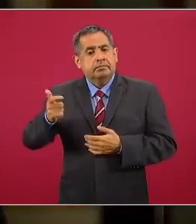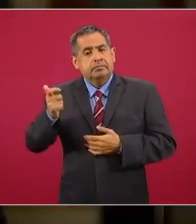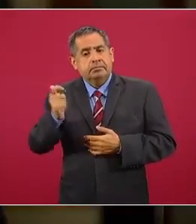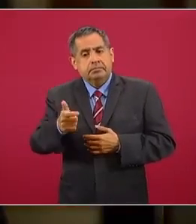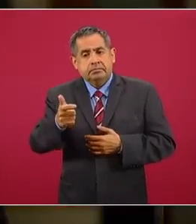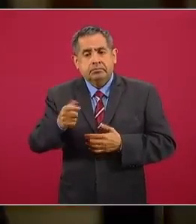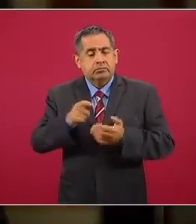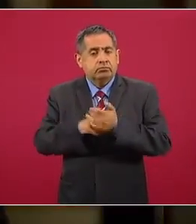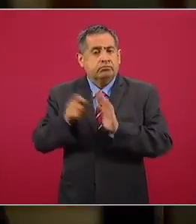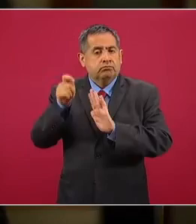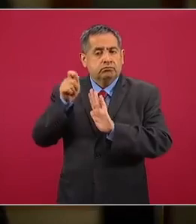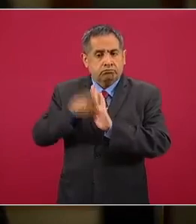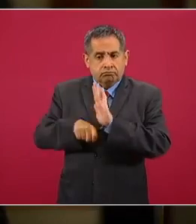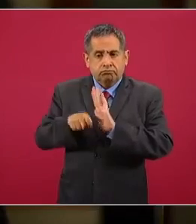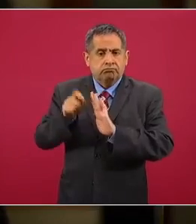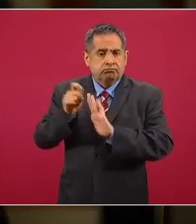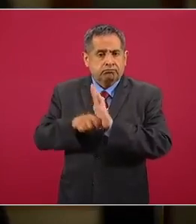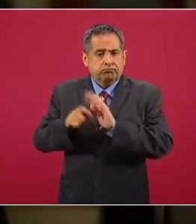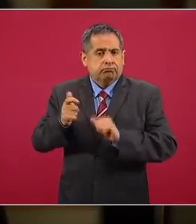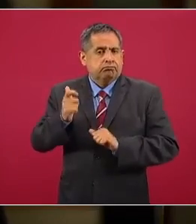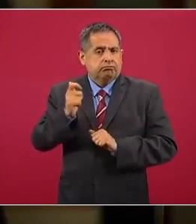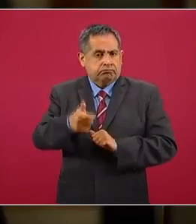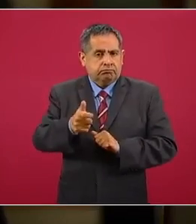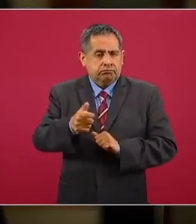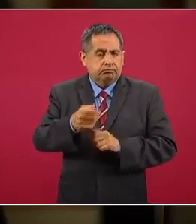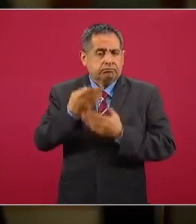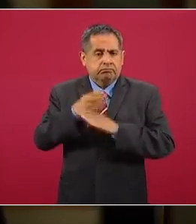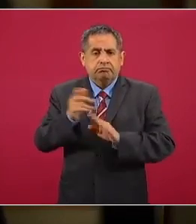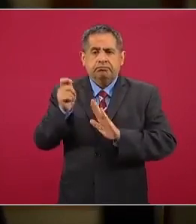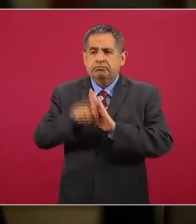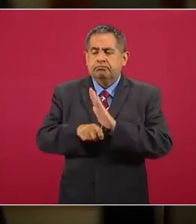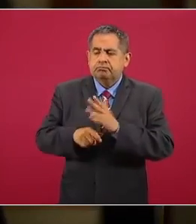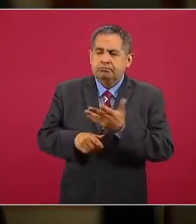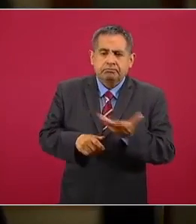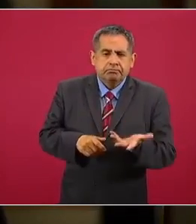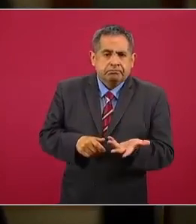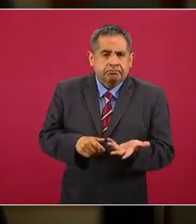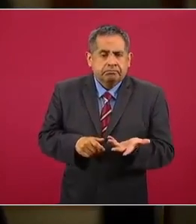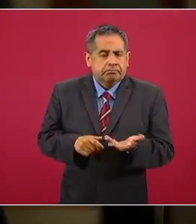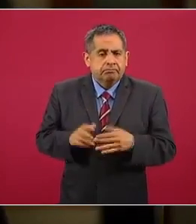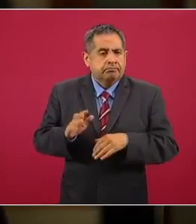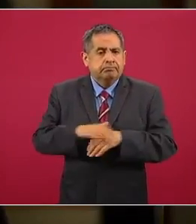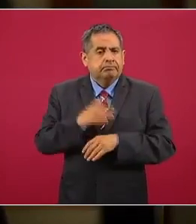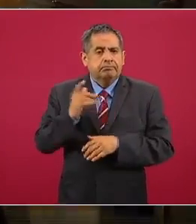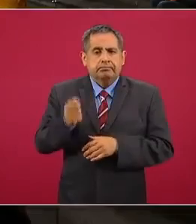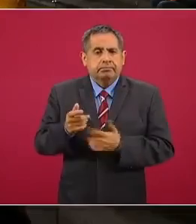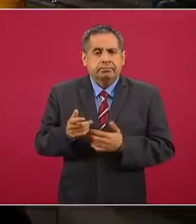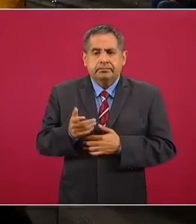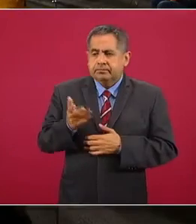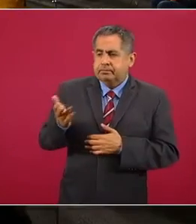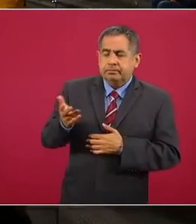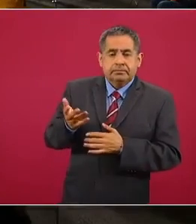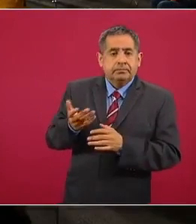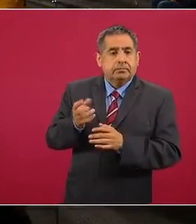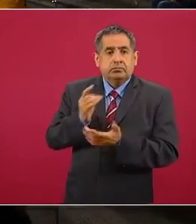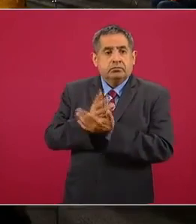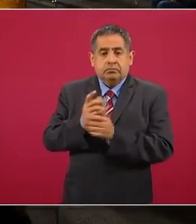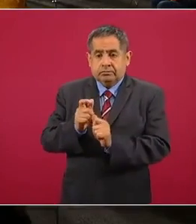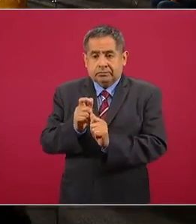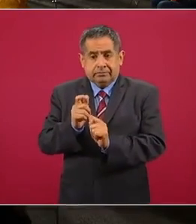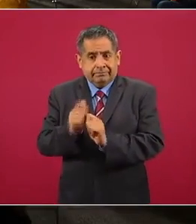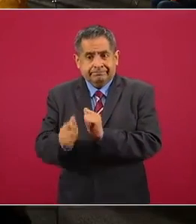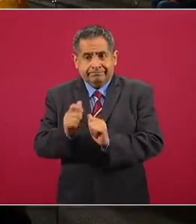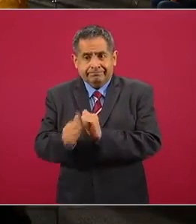con sus tarjetas de débito o con sus tarjetas de banco, ya que solamente se pide efectivo en la